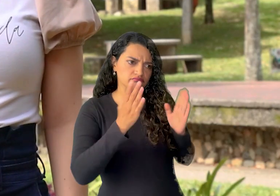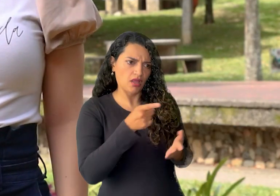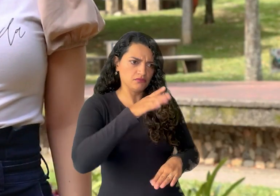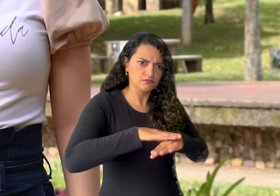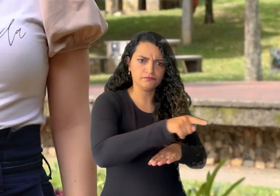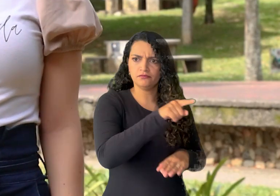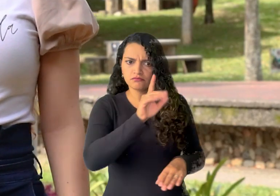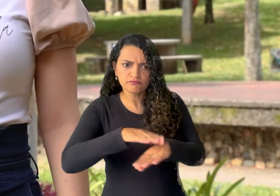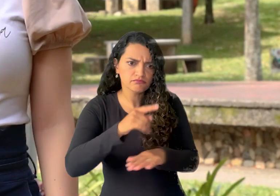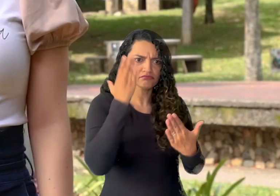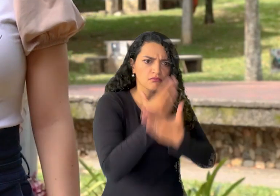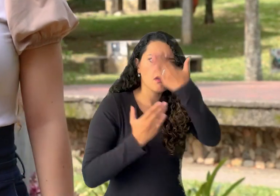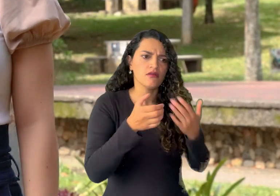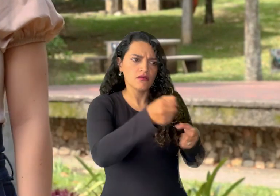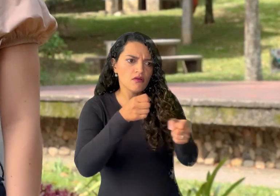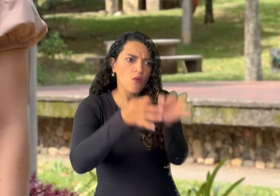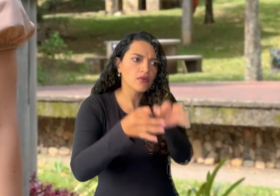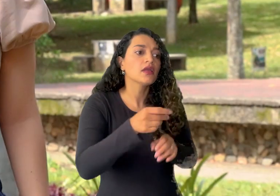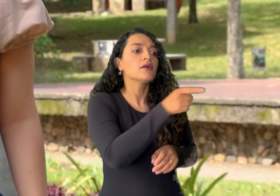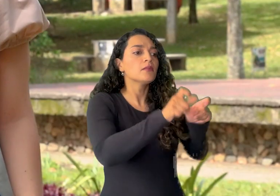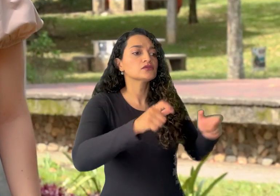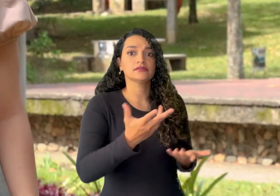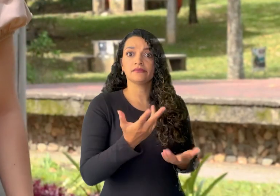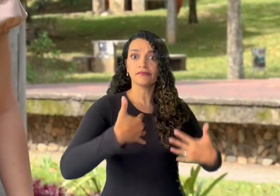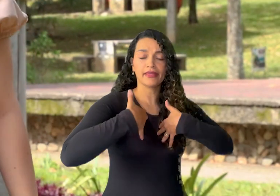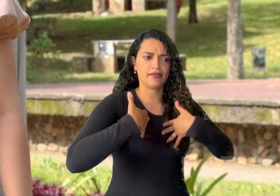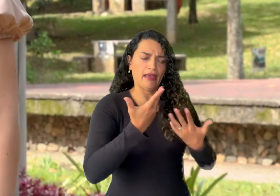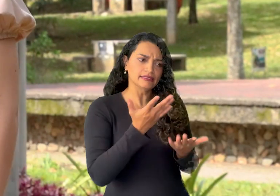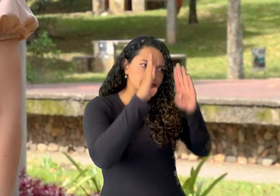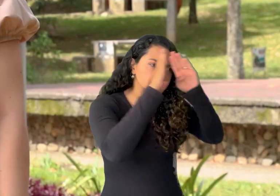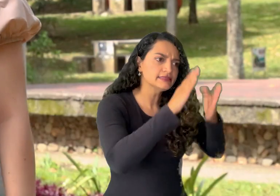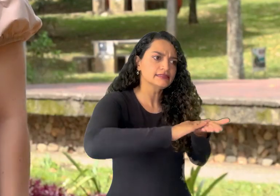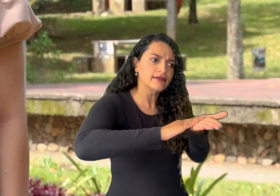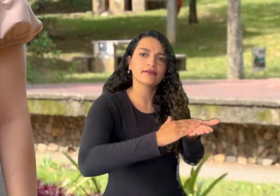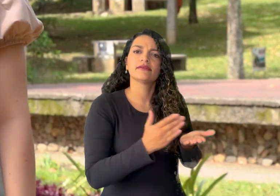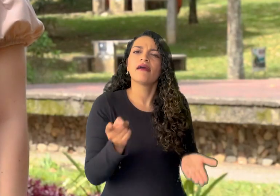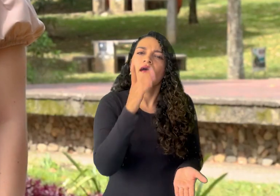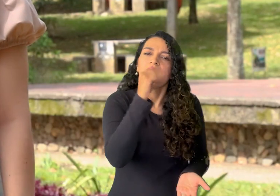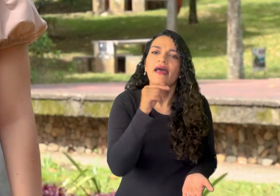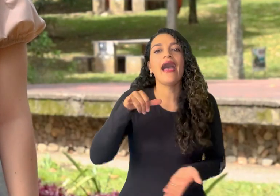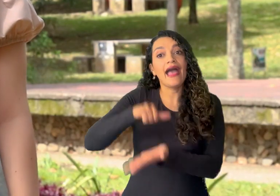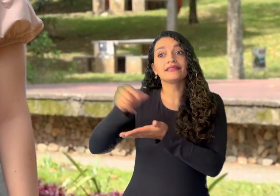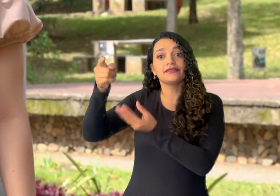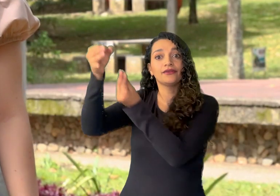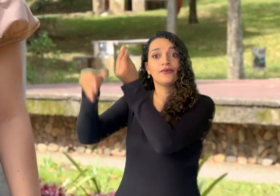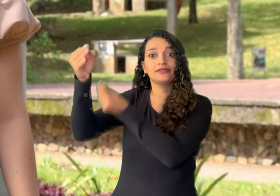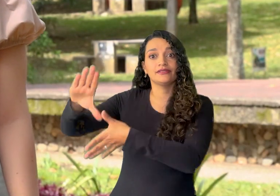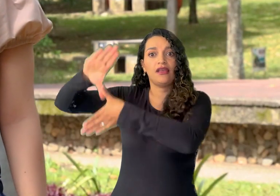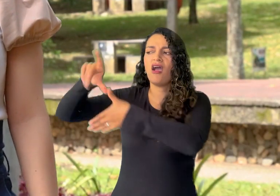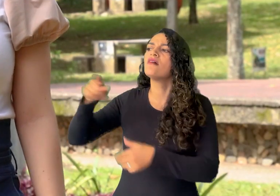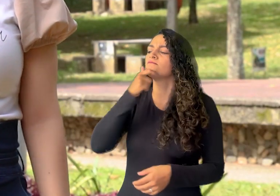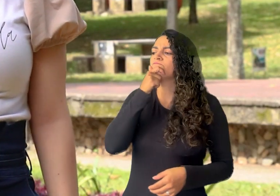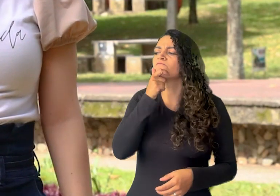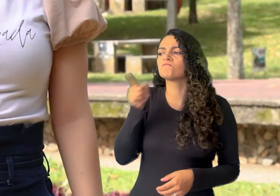de reparar adecuadamente a las víctimas y a sus familias. La Corte Interamericana de Derechos Humanos declaró la responsabilidad del